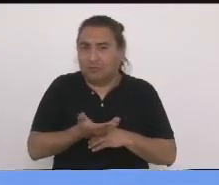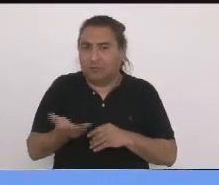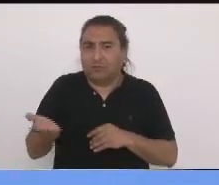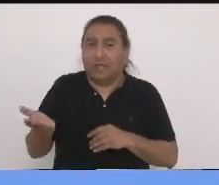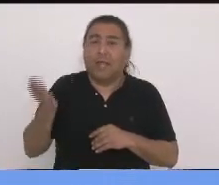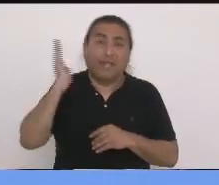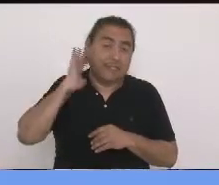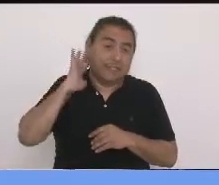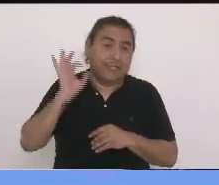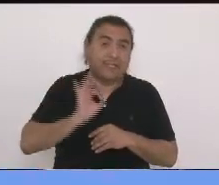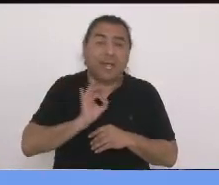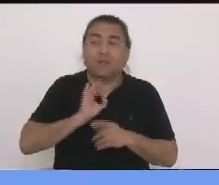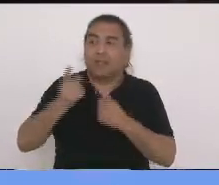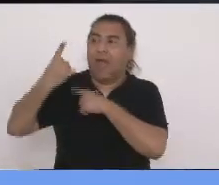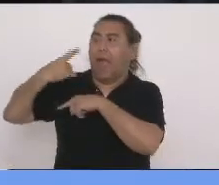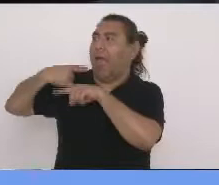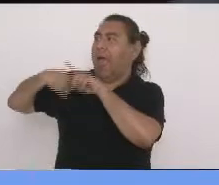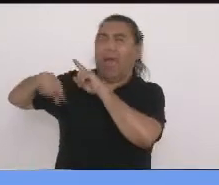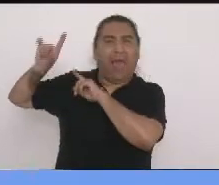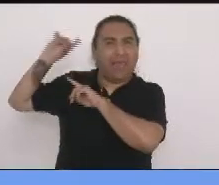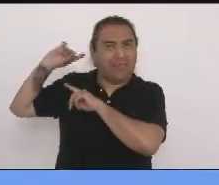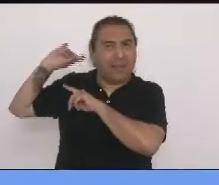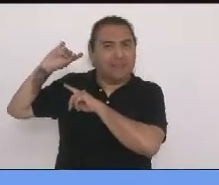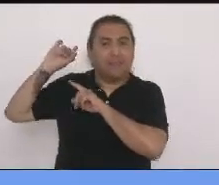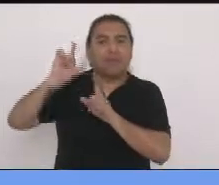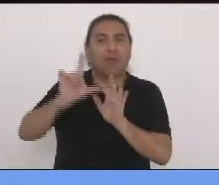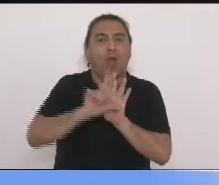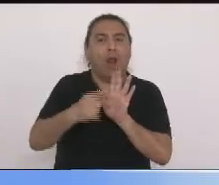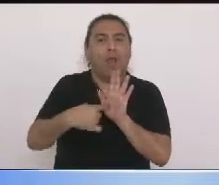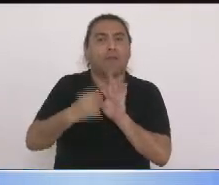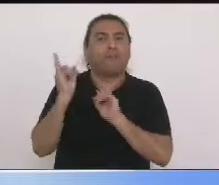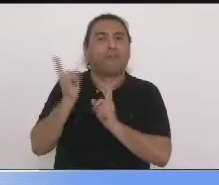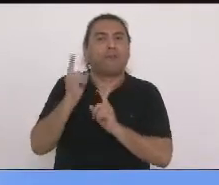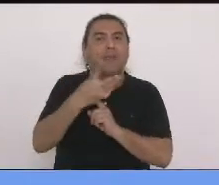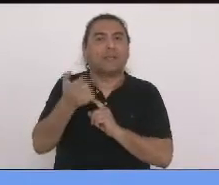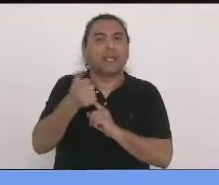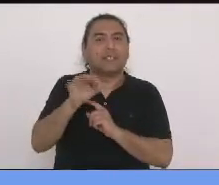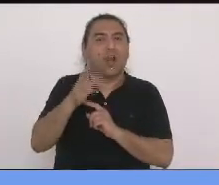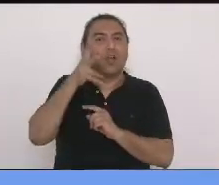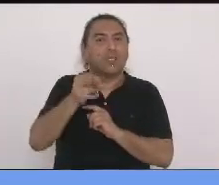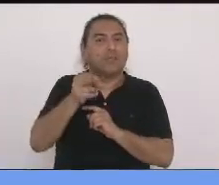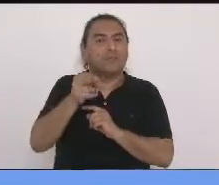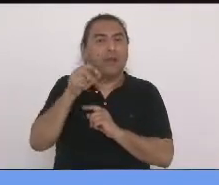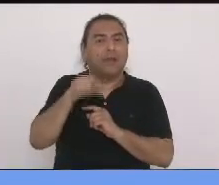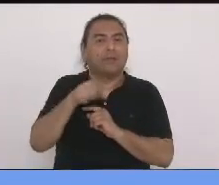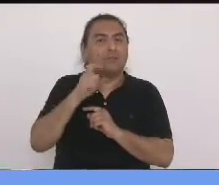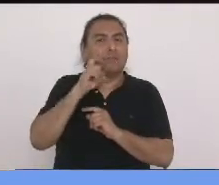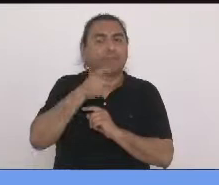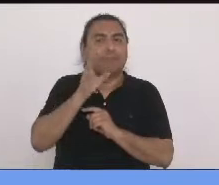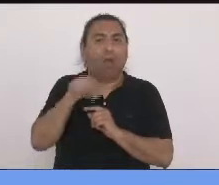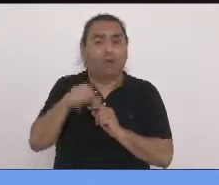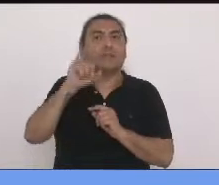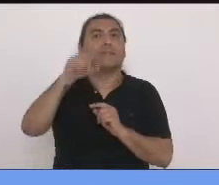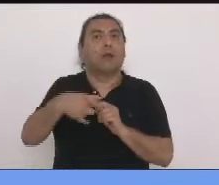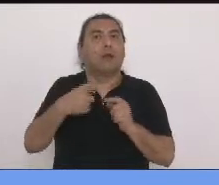de tres atrás cuando estaba vigente la 26 080 no se tenía en cuenta hoy si todos unos más otros